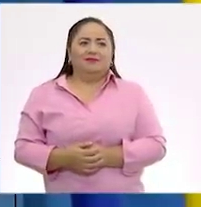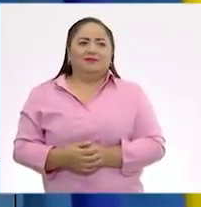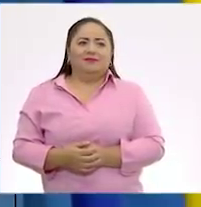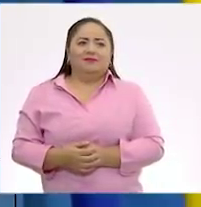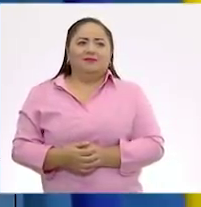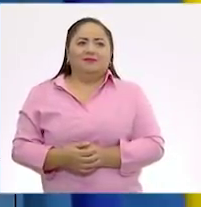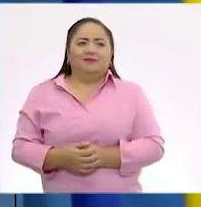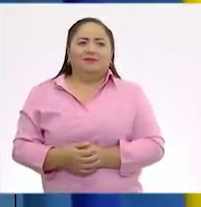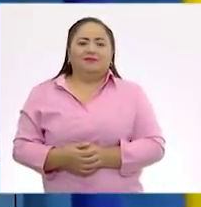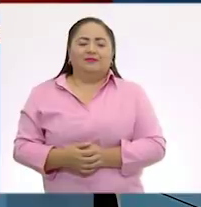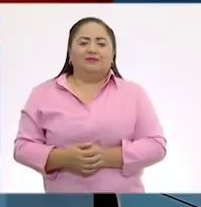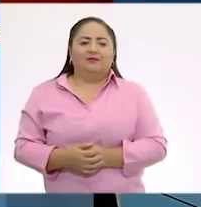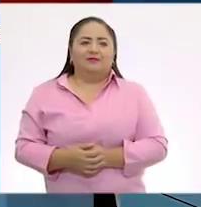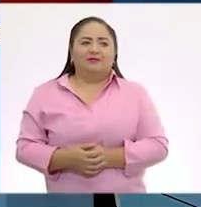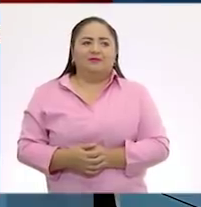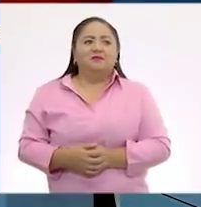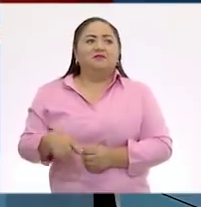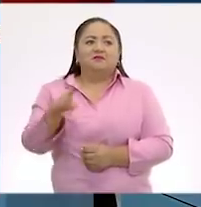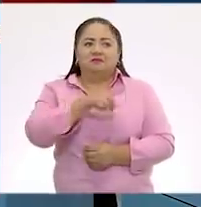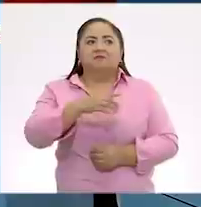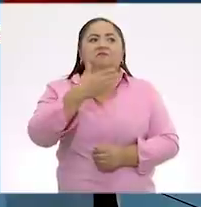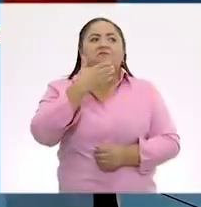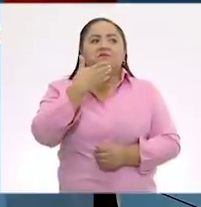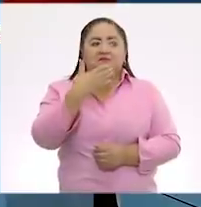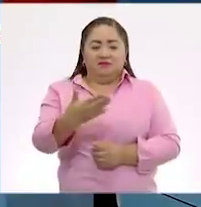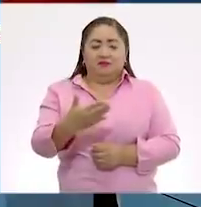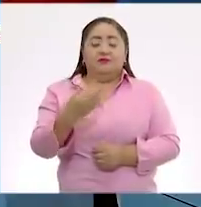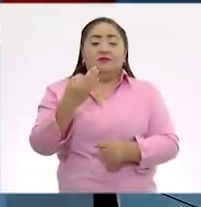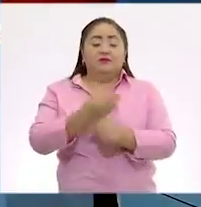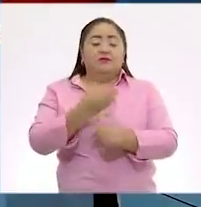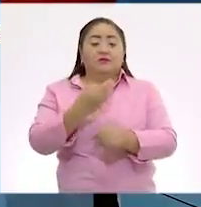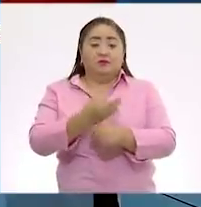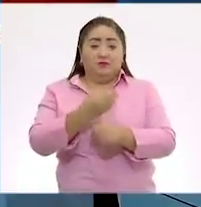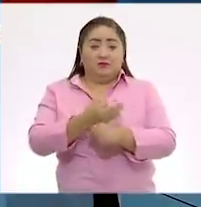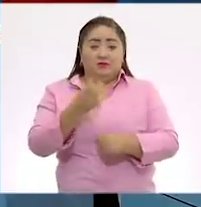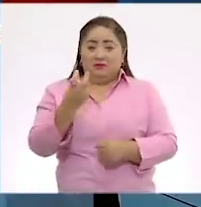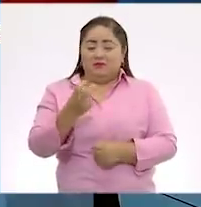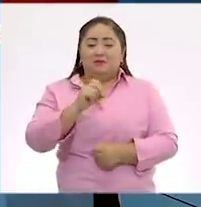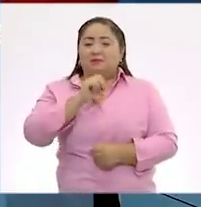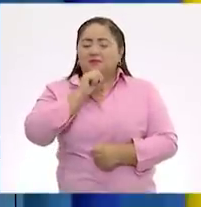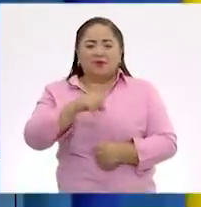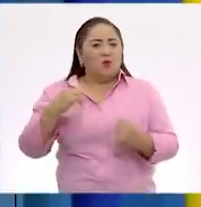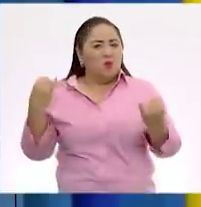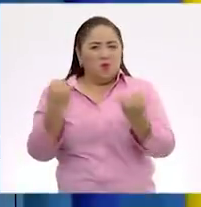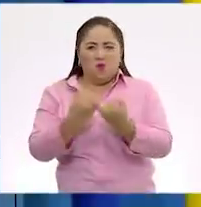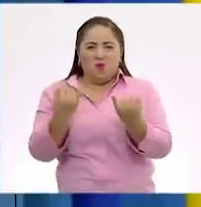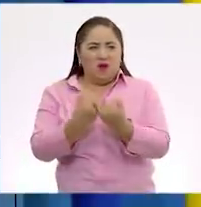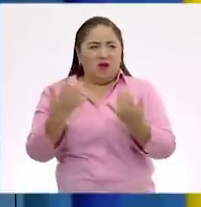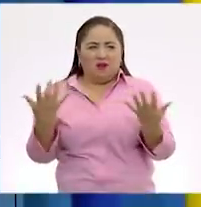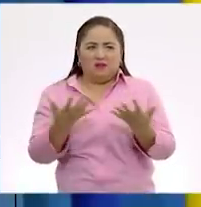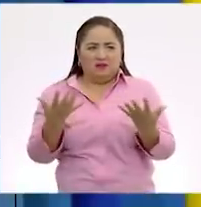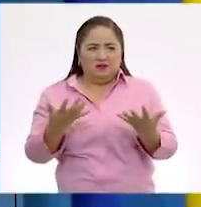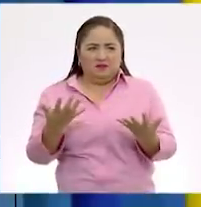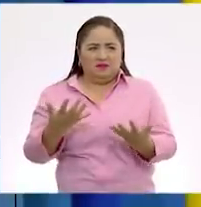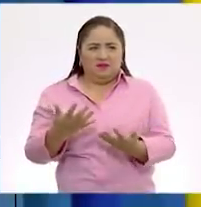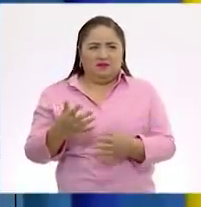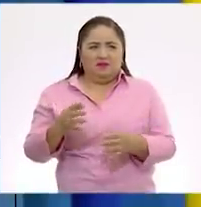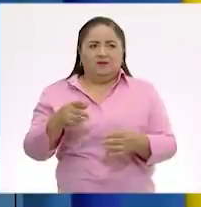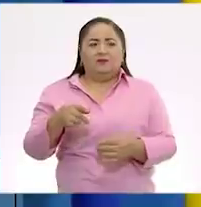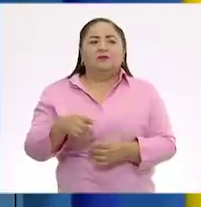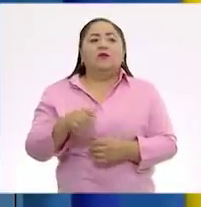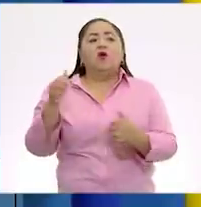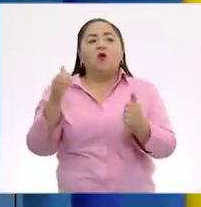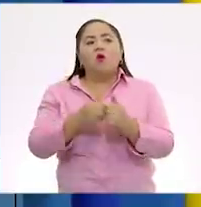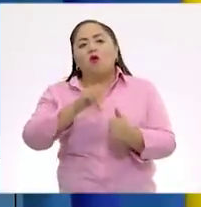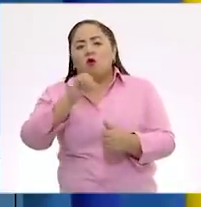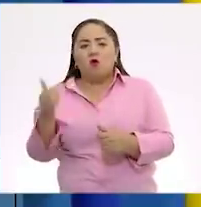¡Ay, súper bien! Les está quedando muy bien. Entonces, vamos a repetir esta misma, estos mismos pasos